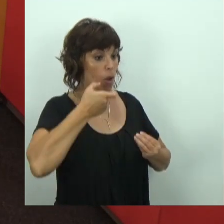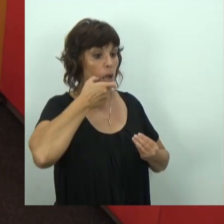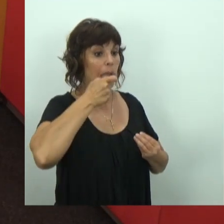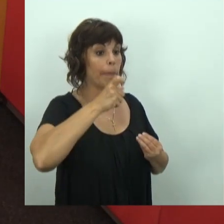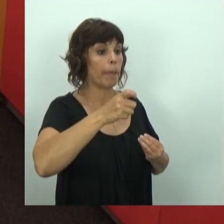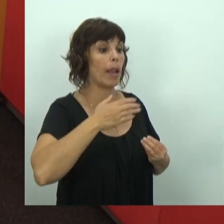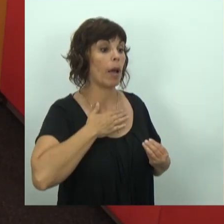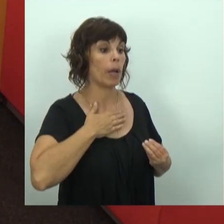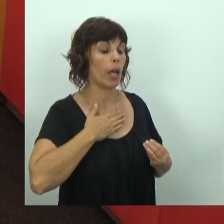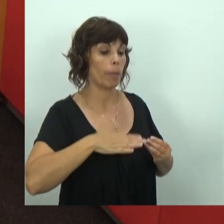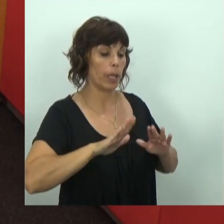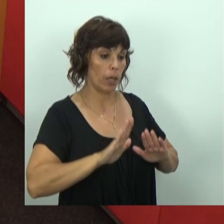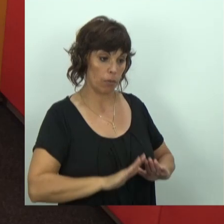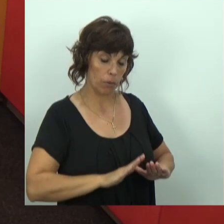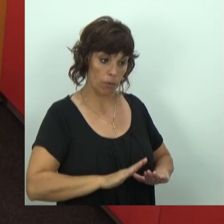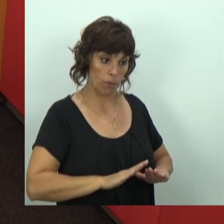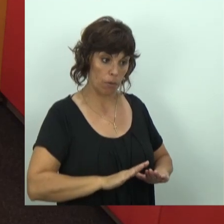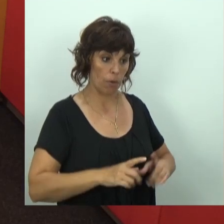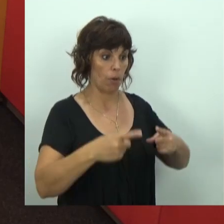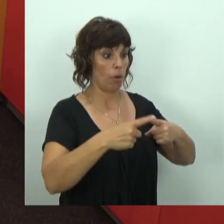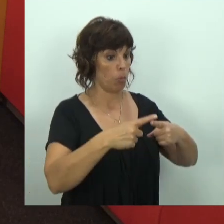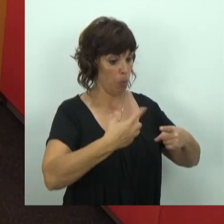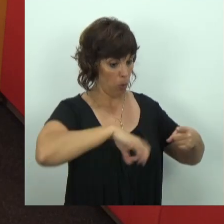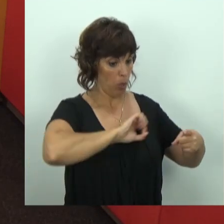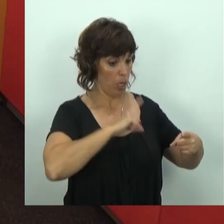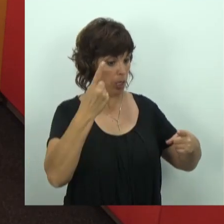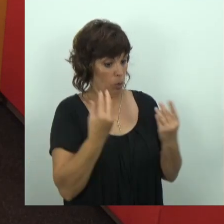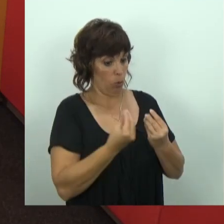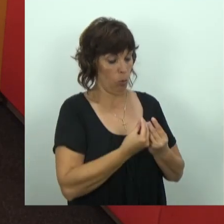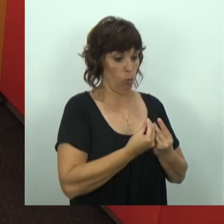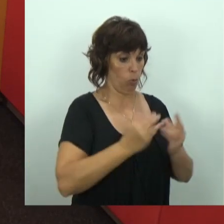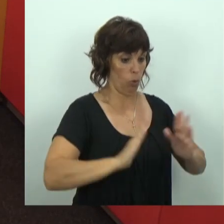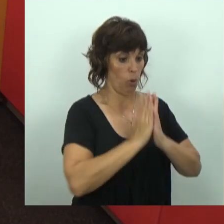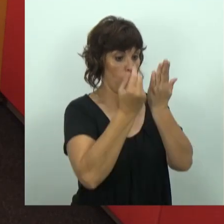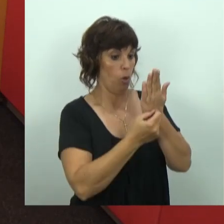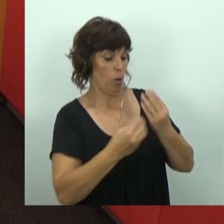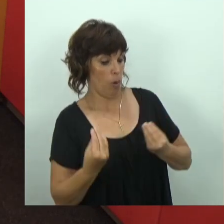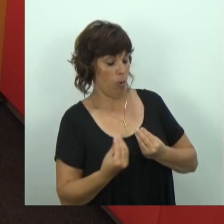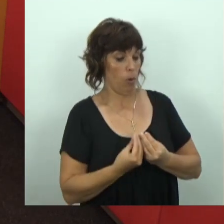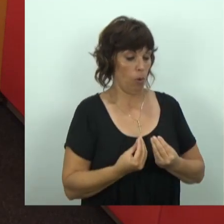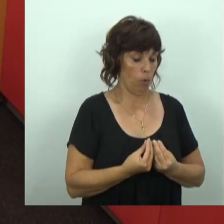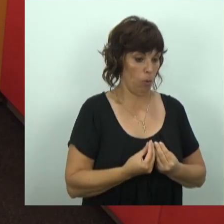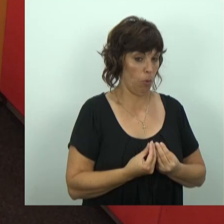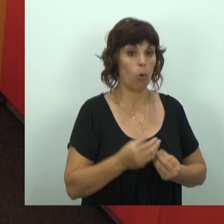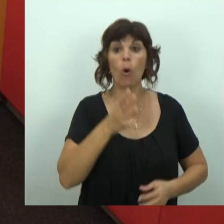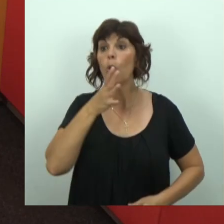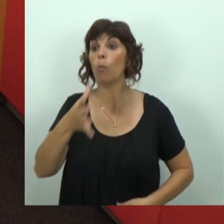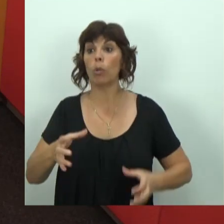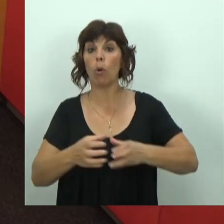Señor, segundo en su palabra. Porque los fariseos, Jesucristo le dijo a